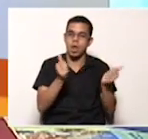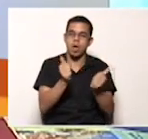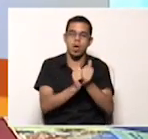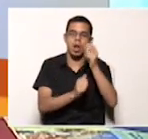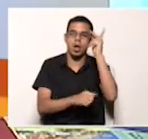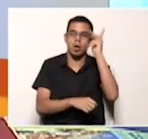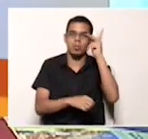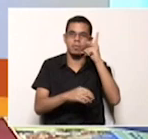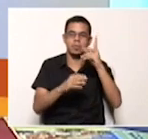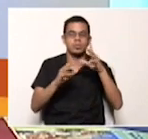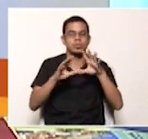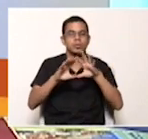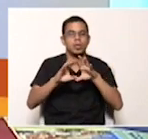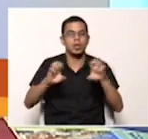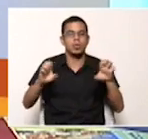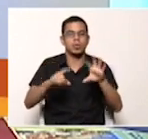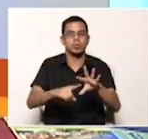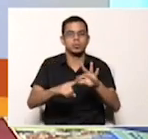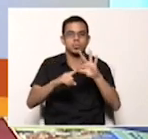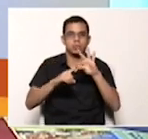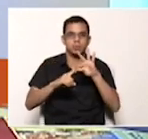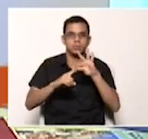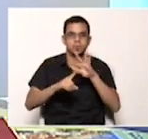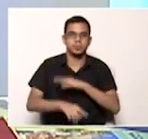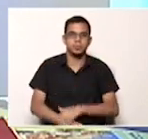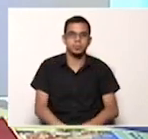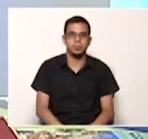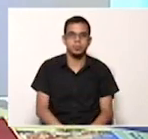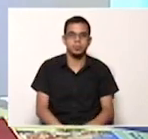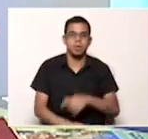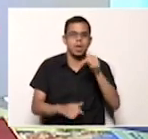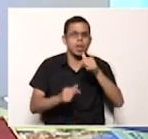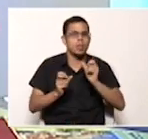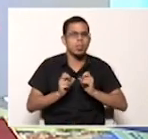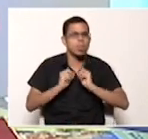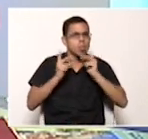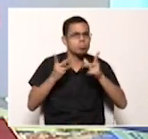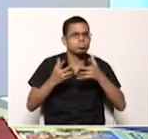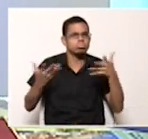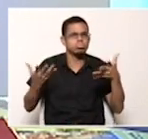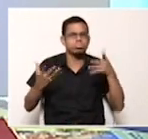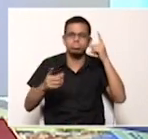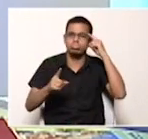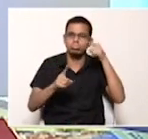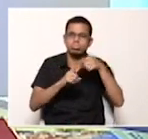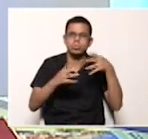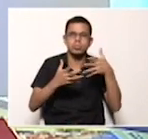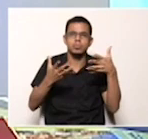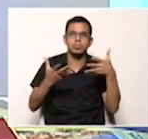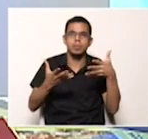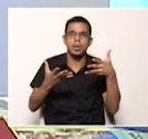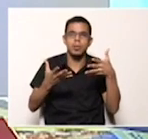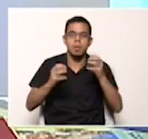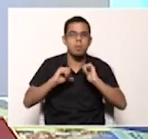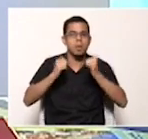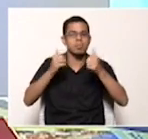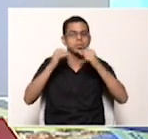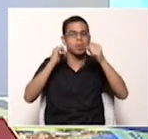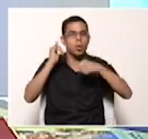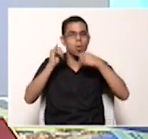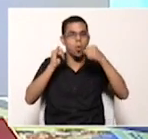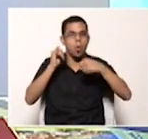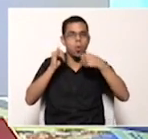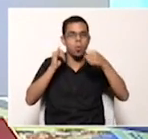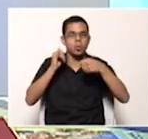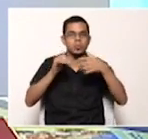de Educación Especial. En esta oportunidad vamos a iniciar con un hermoso video, el cual a